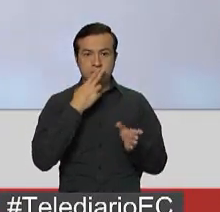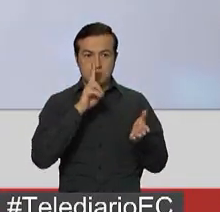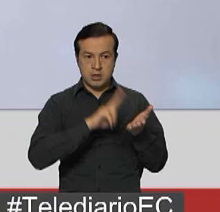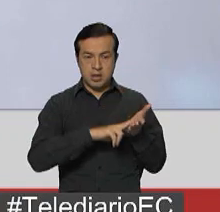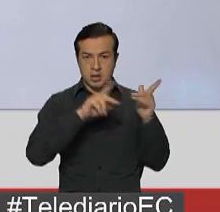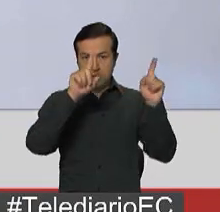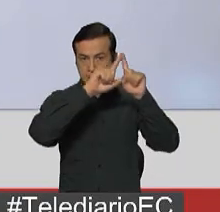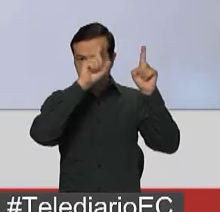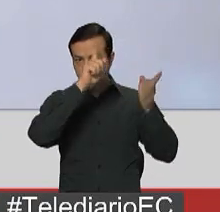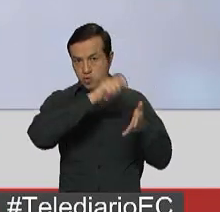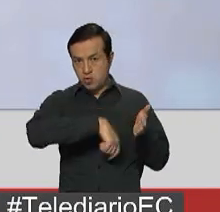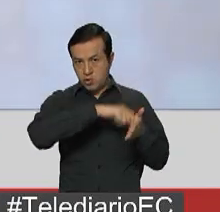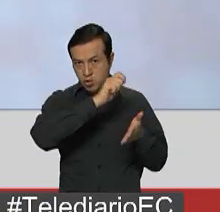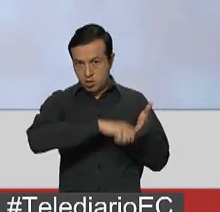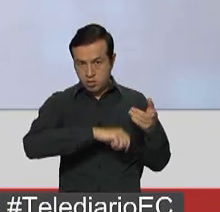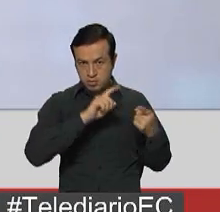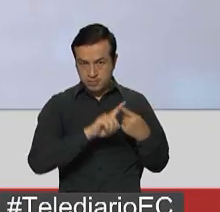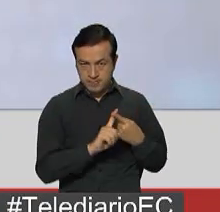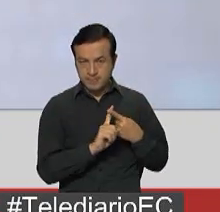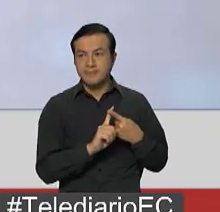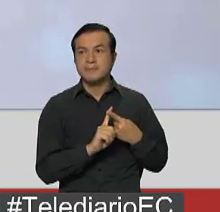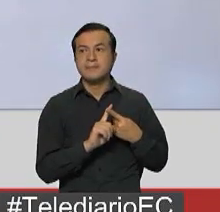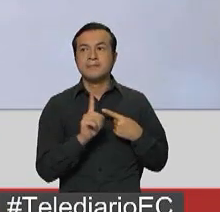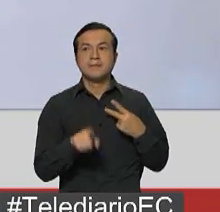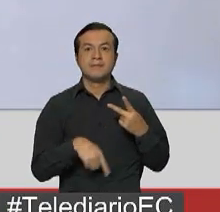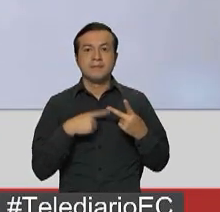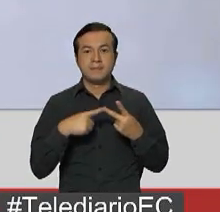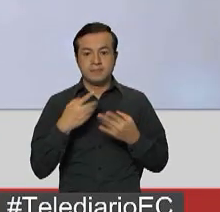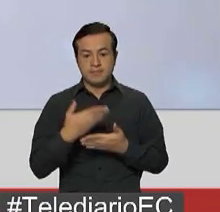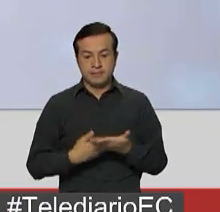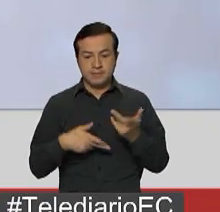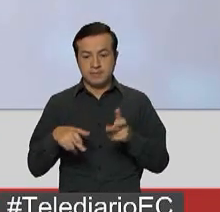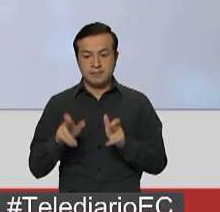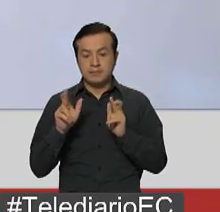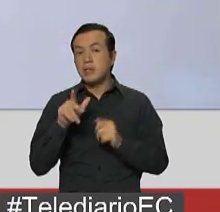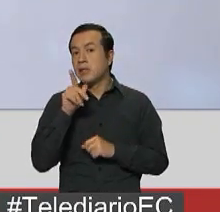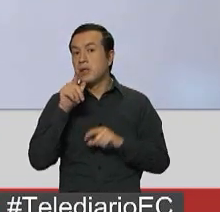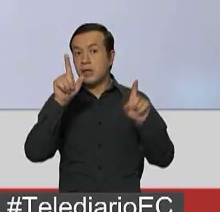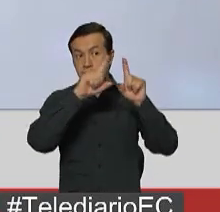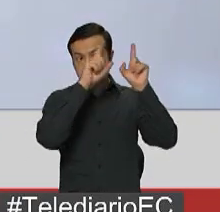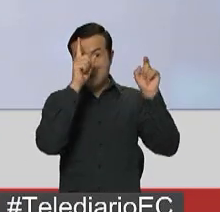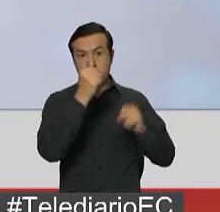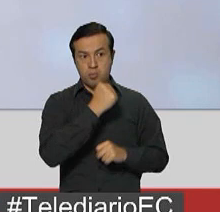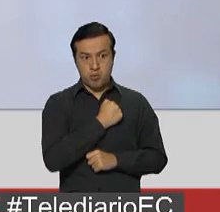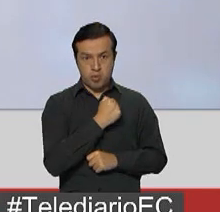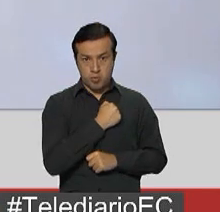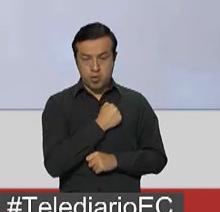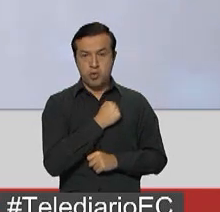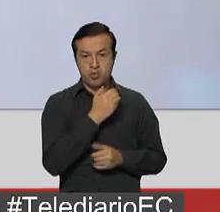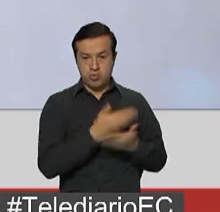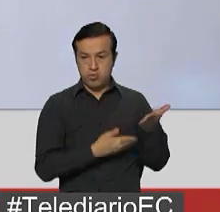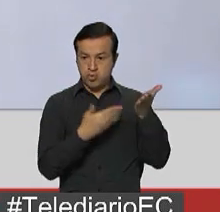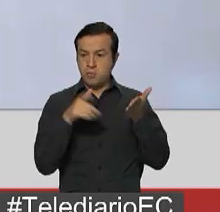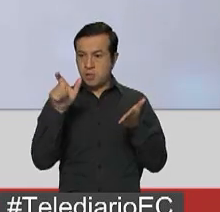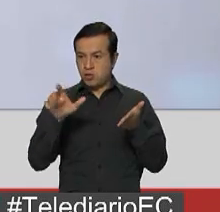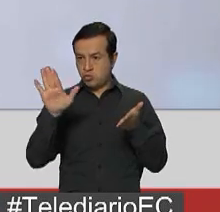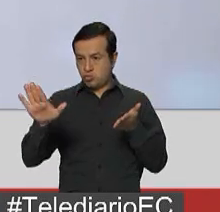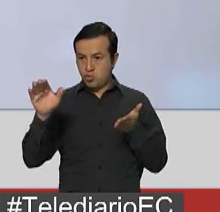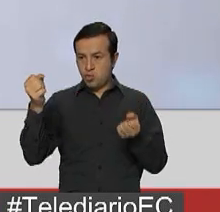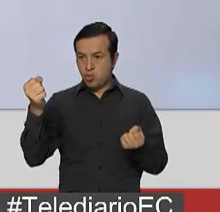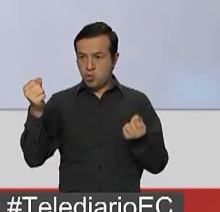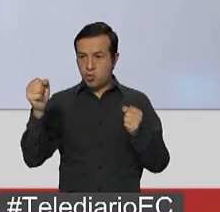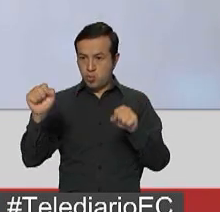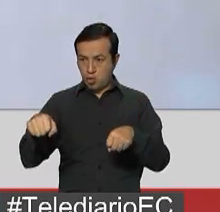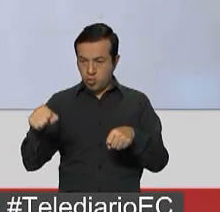contratado él todo conjunto tiene que ser emitido por la empresa a favor del pintor y del vehículo que está